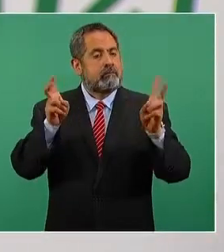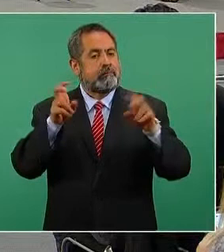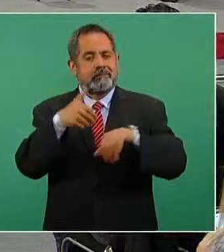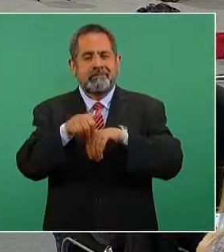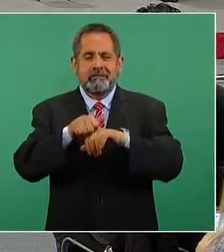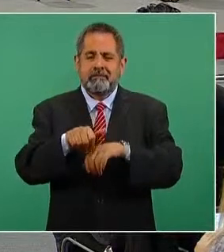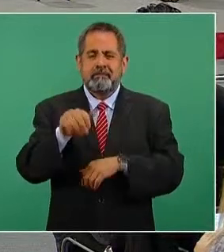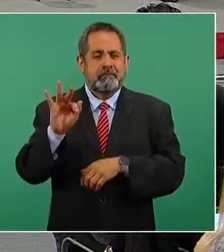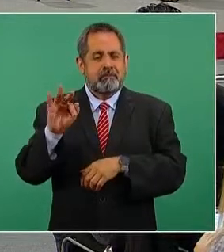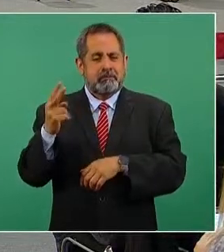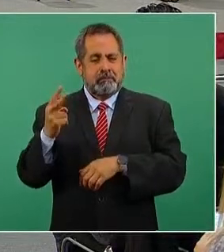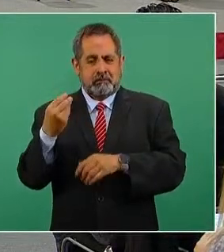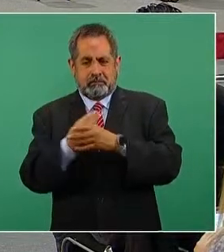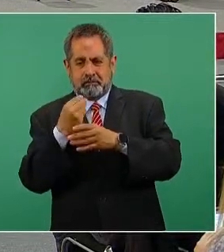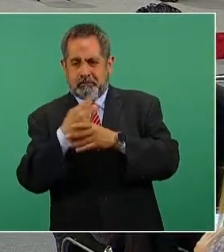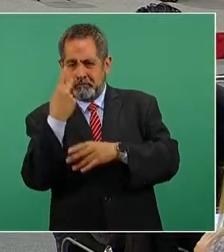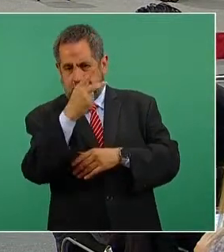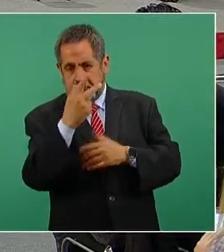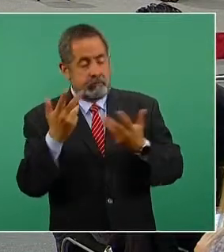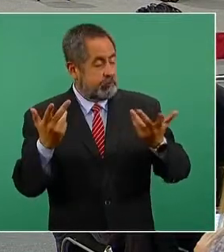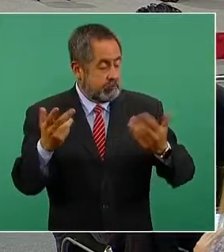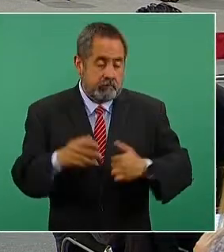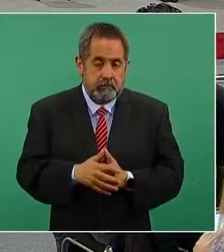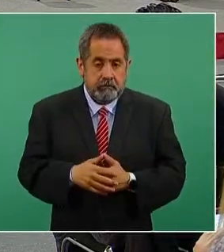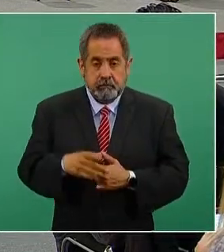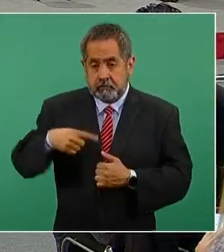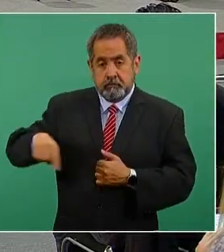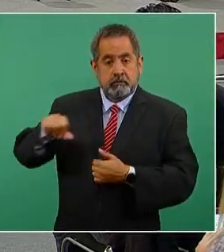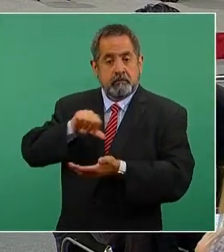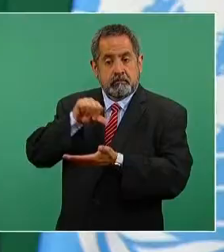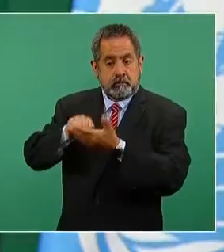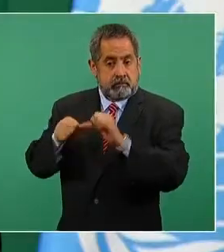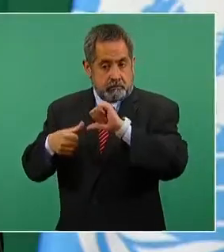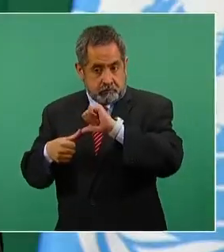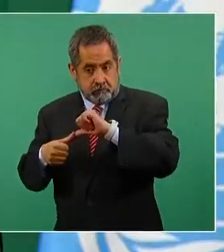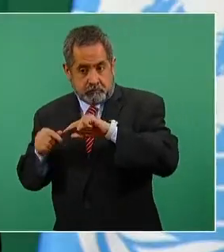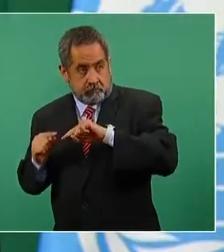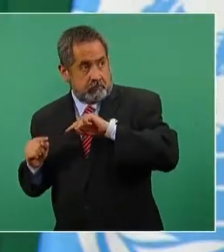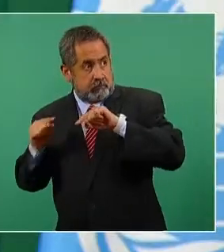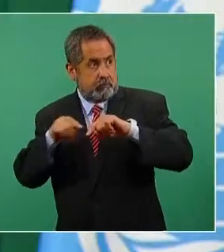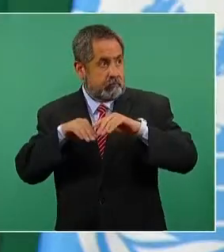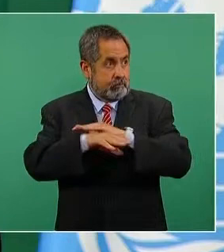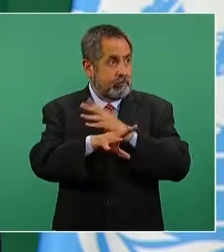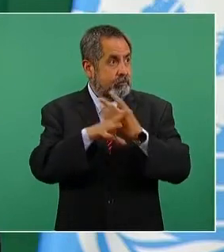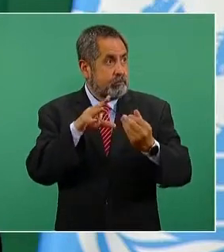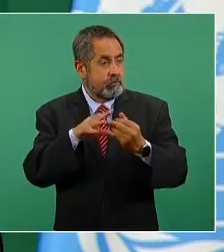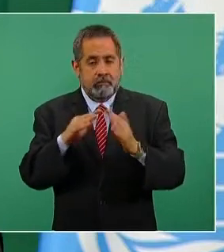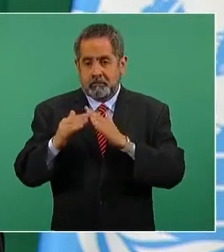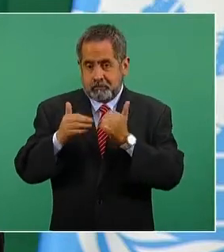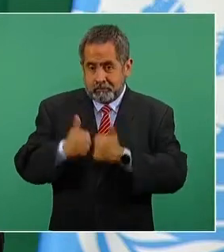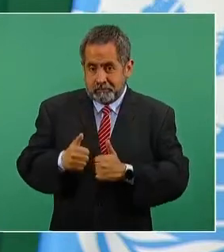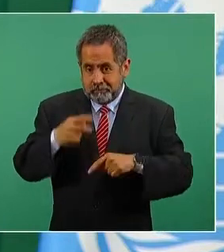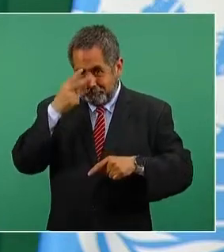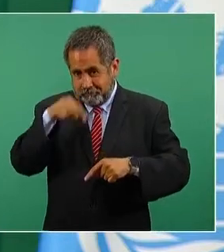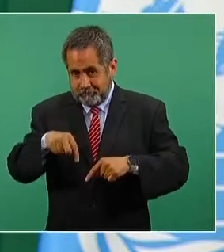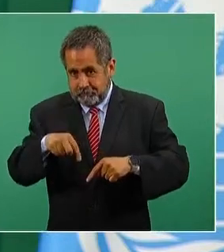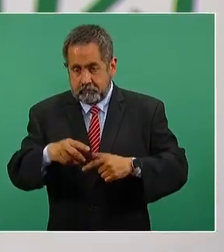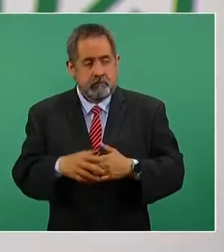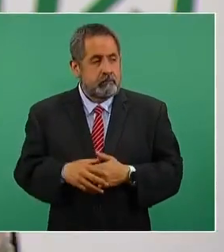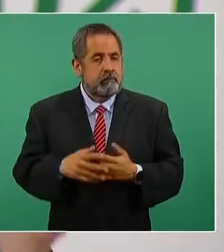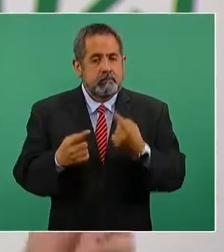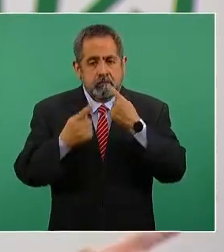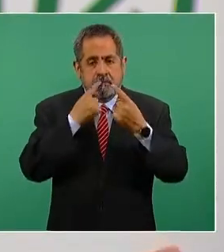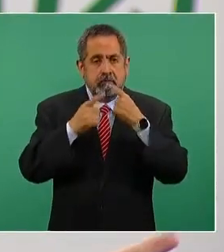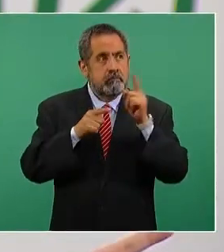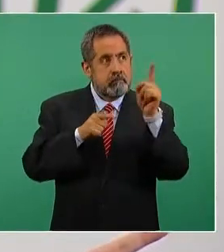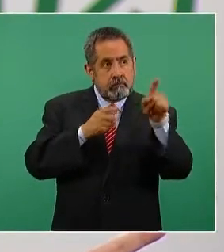42. En el caso de los centroamericanos, lo que estamos planteando es que haya acuerdos entre Estados